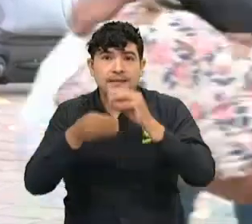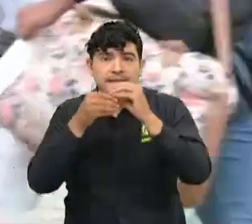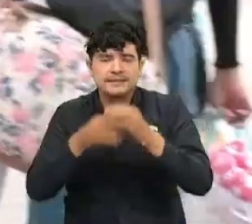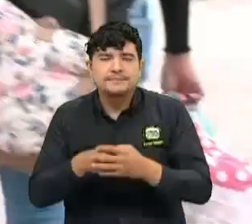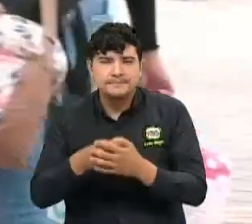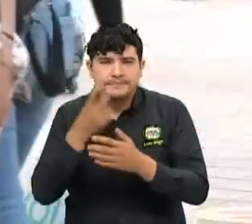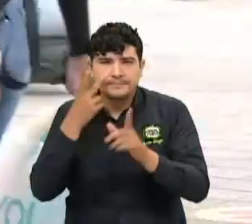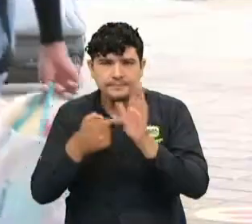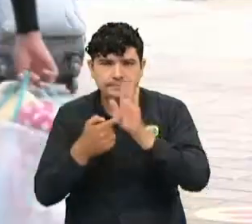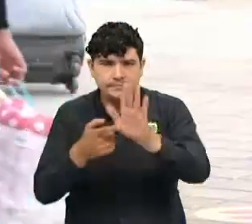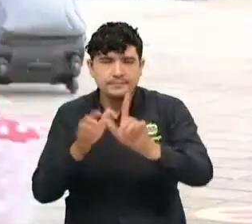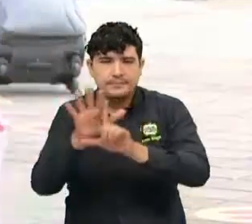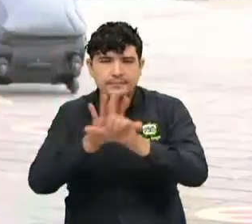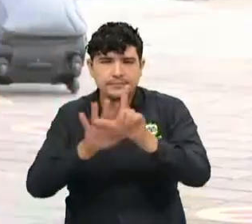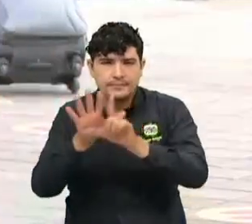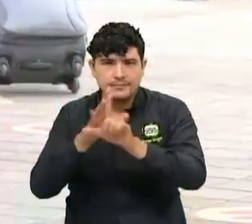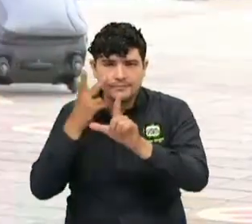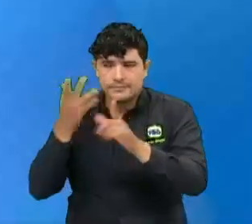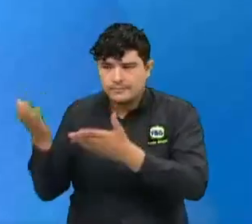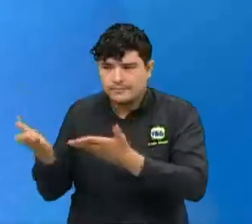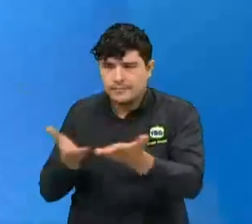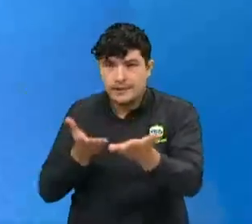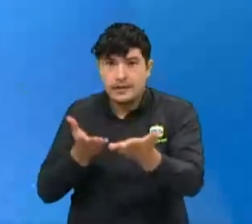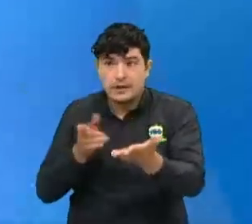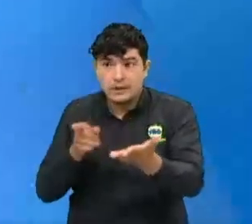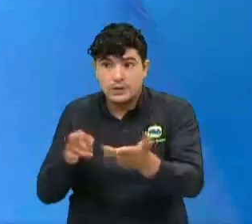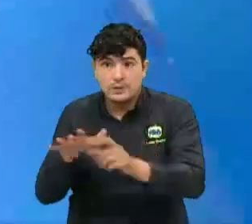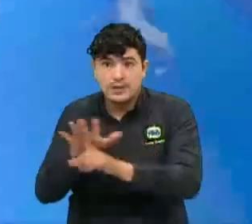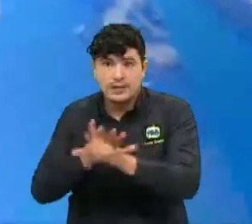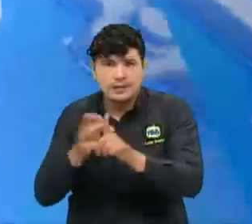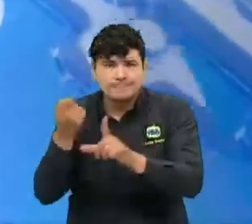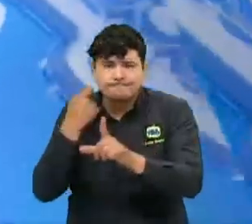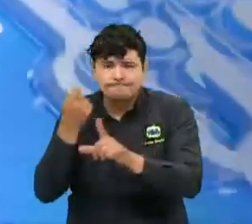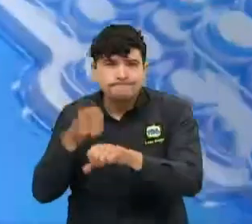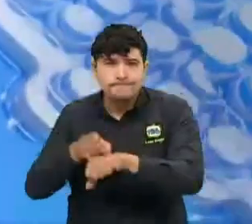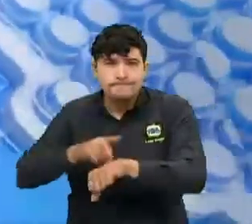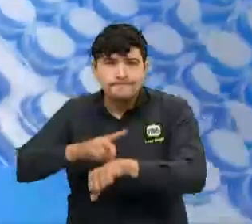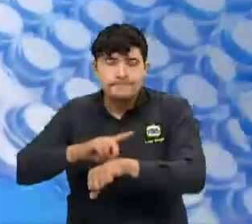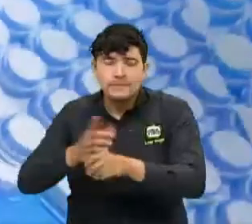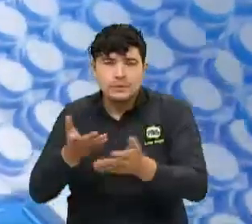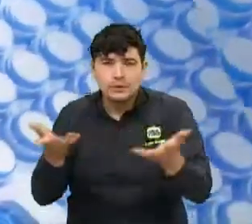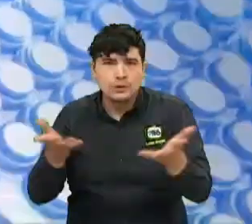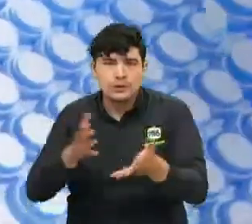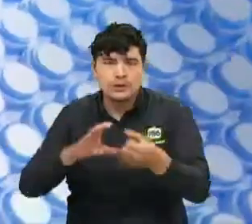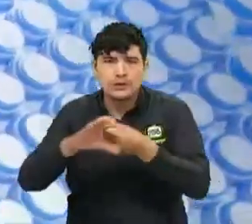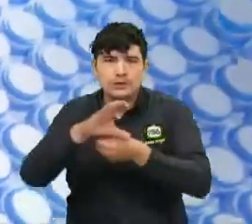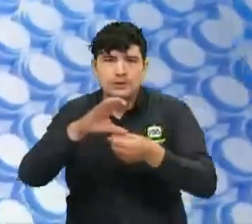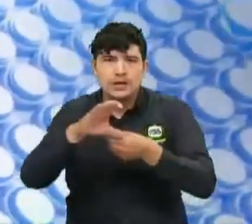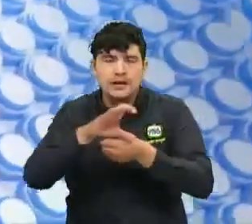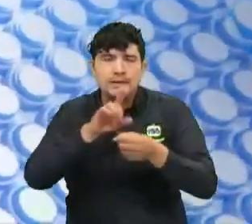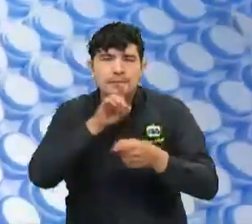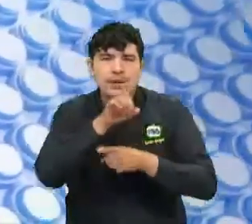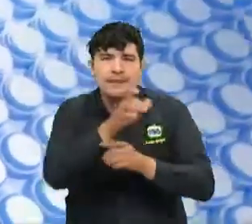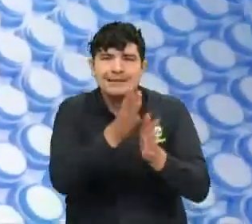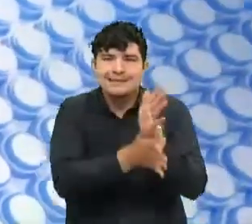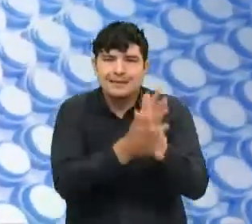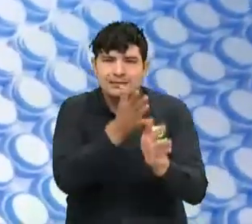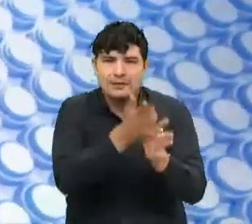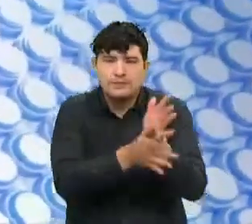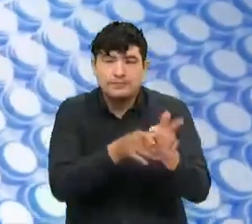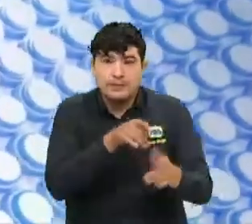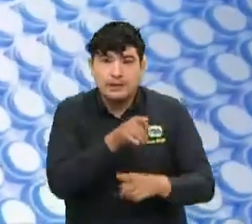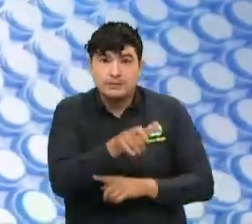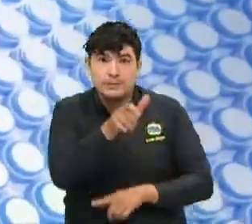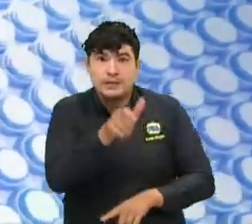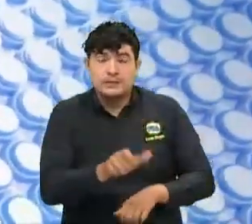En este video que vamos a conocer, se registró hace pocos minutos en el centro de Bucaramanga un vehículo que